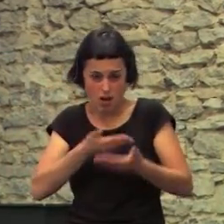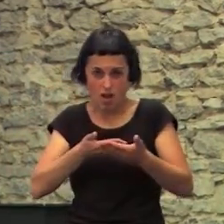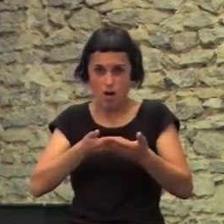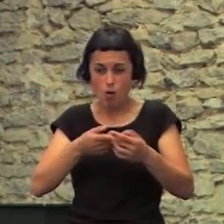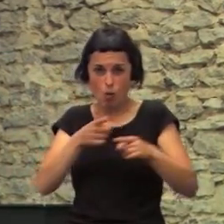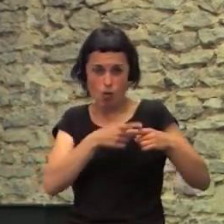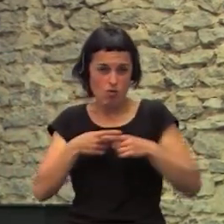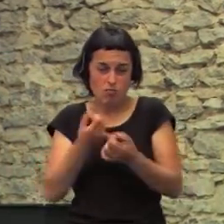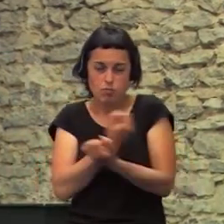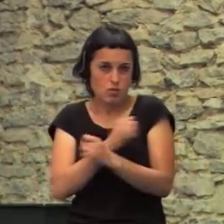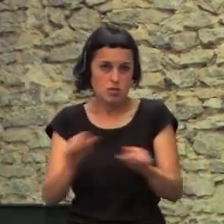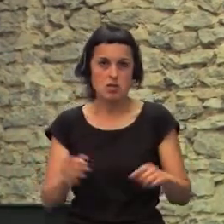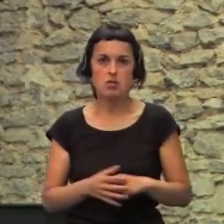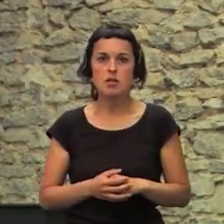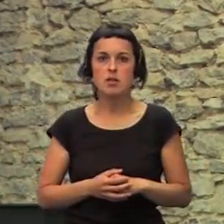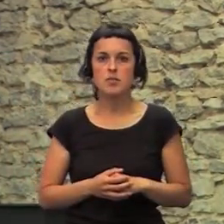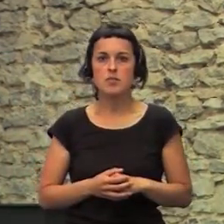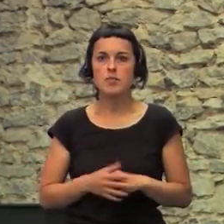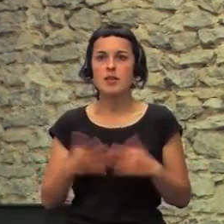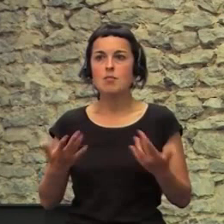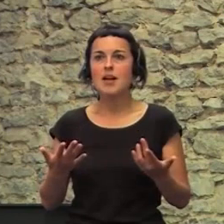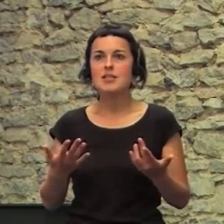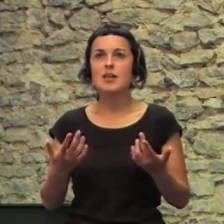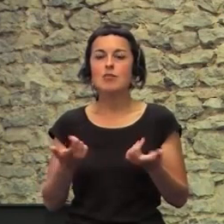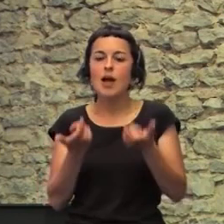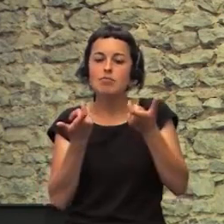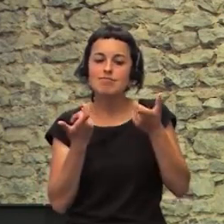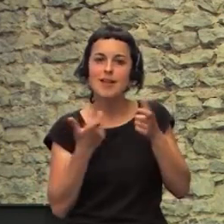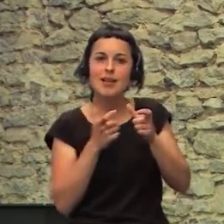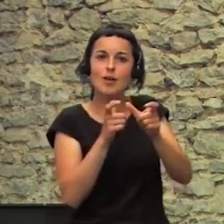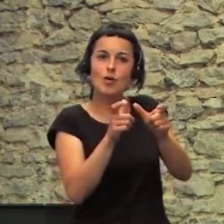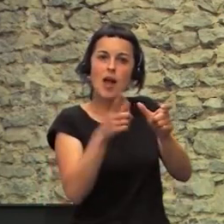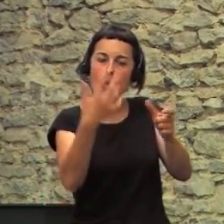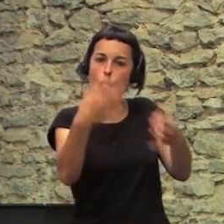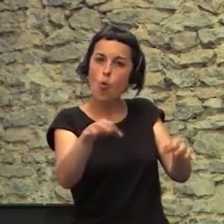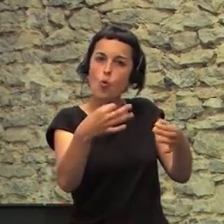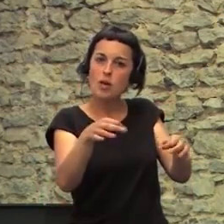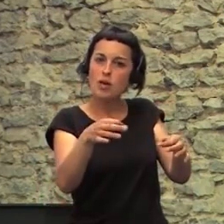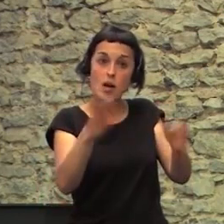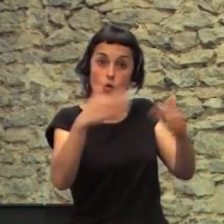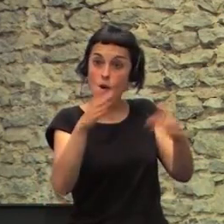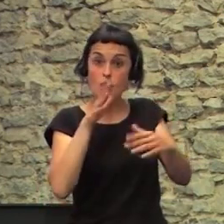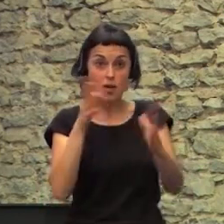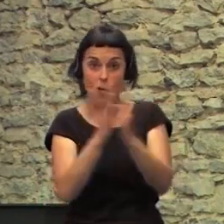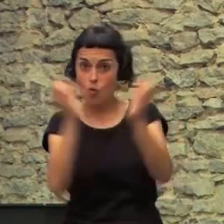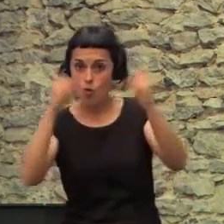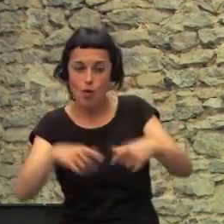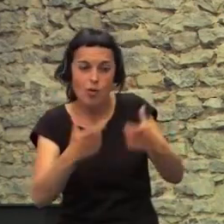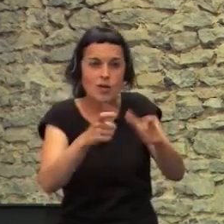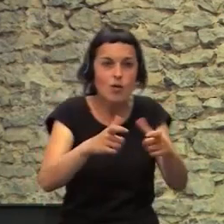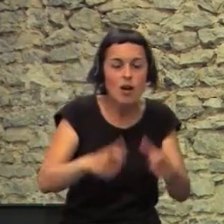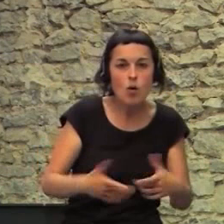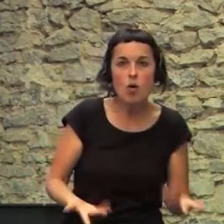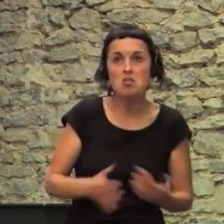cuántas... Además, es que realmente no hay una categoría estandarizada que englobe todo, porque no hay ni un acuerdo al respecto. Es verdad que hay